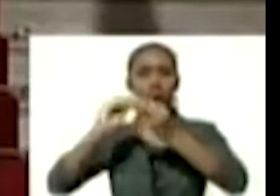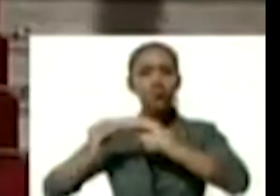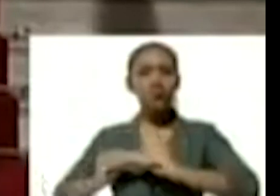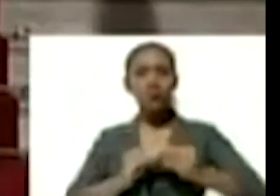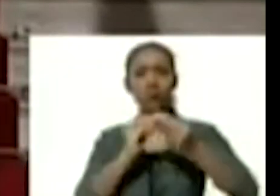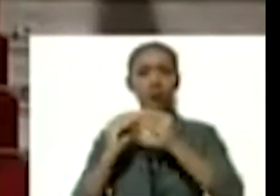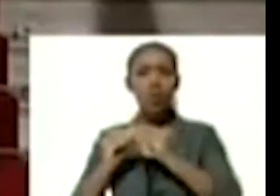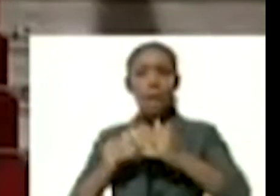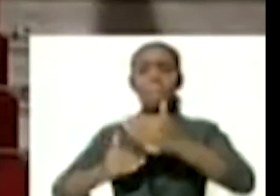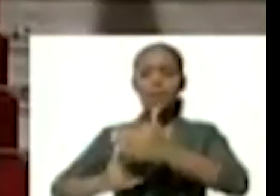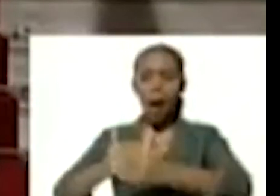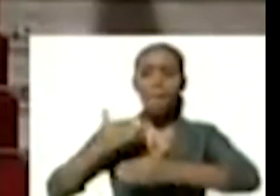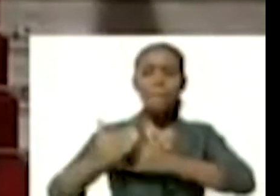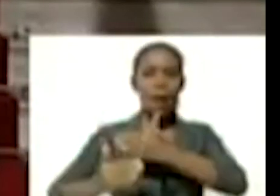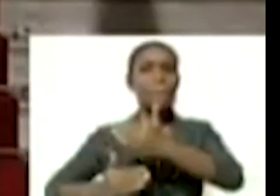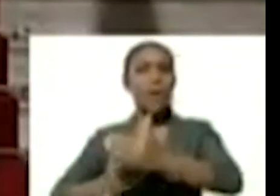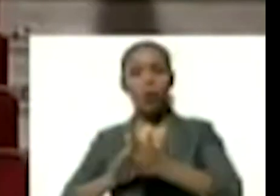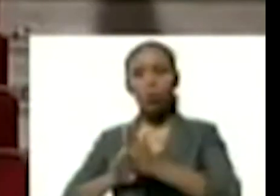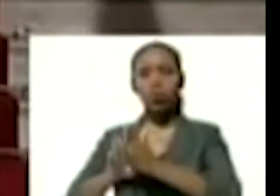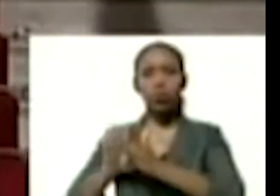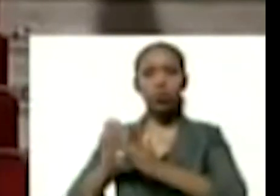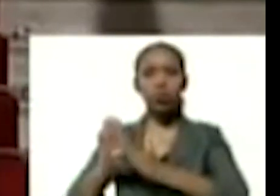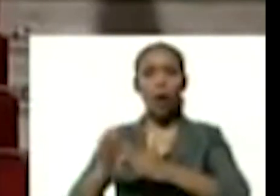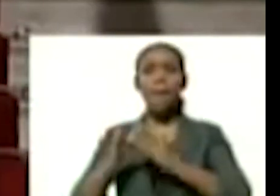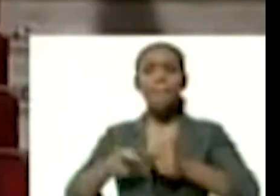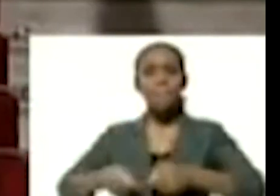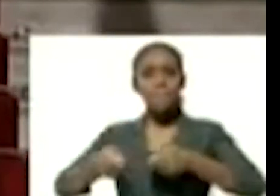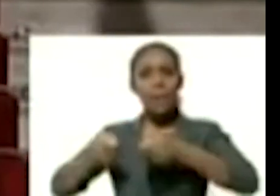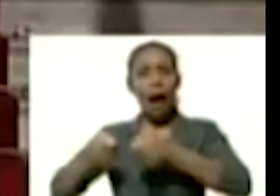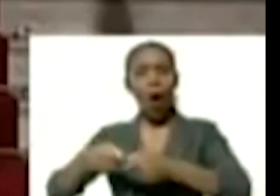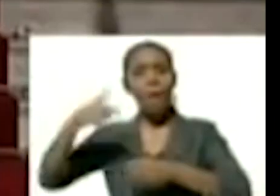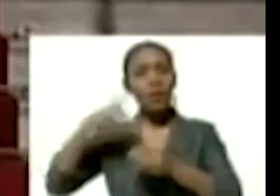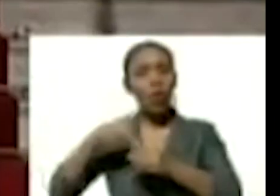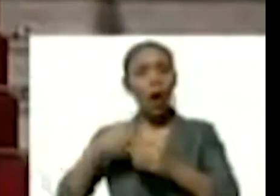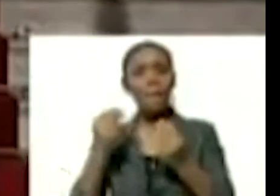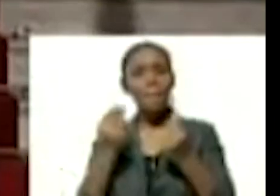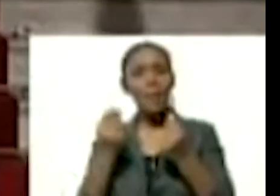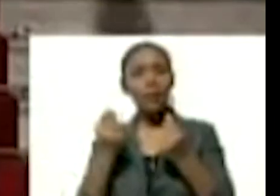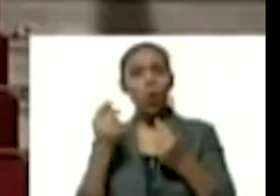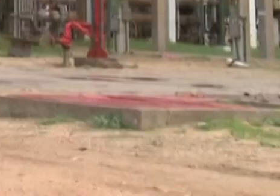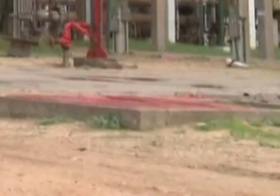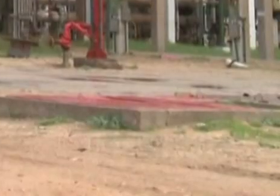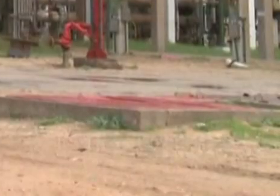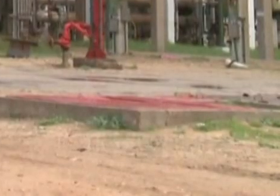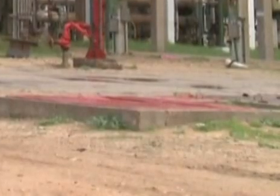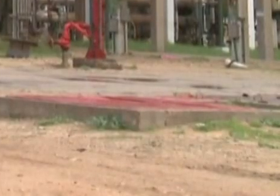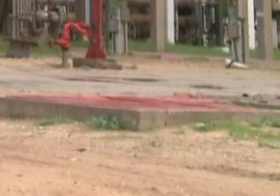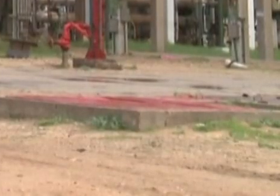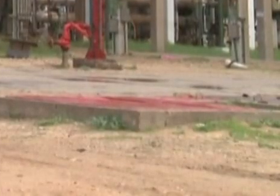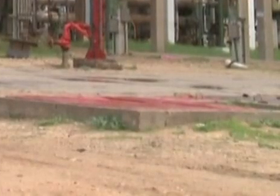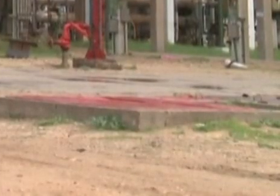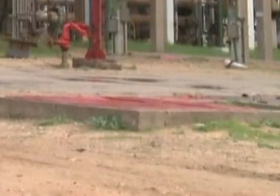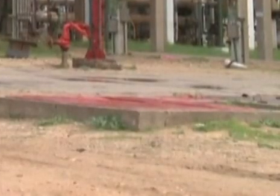paulatina progresiva pero sostenido del mercado petrolero y del precio del petróleo las